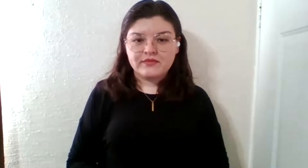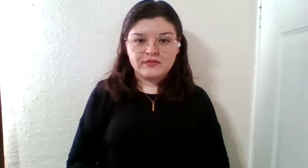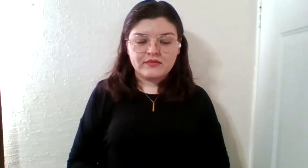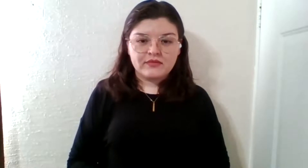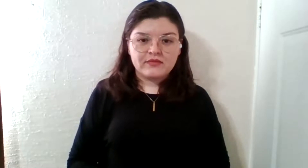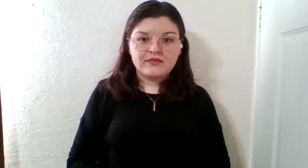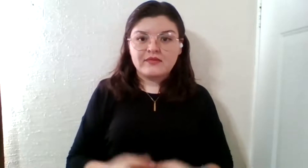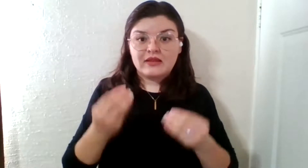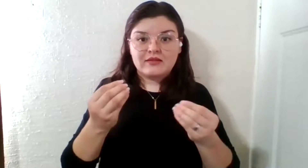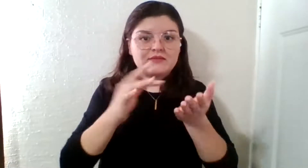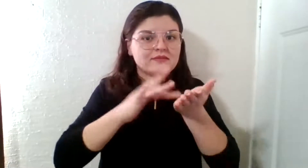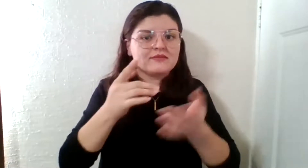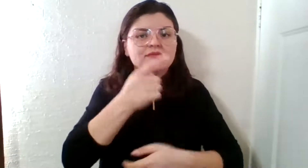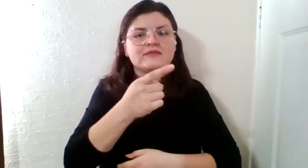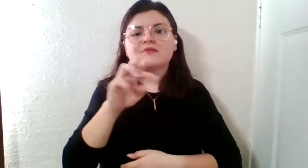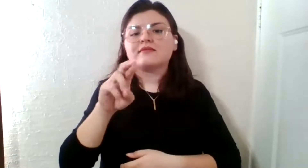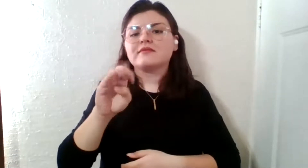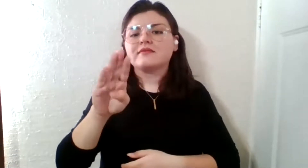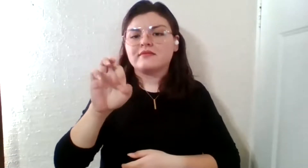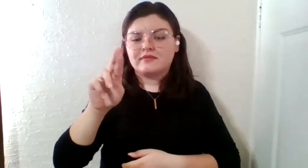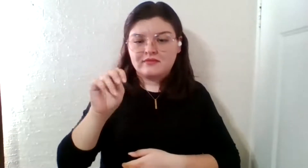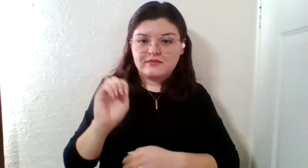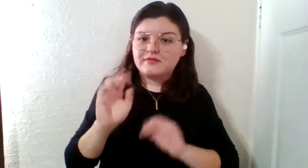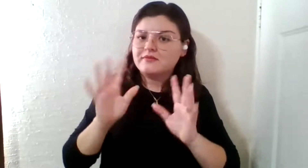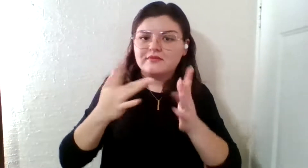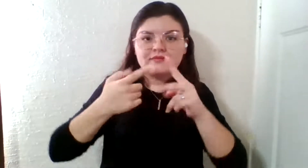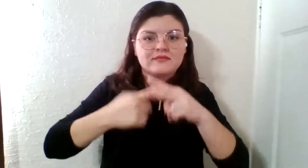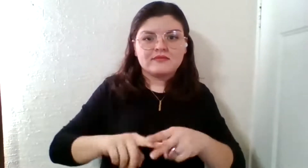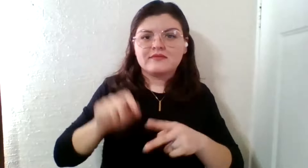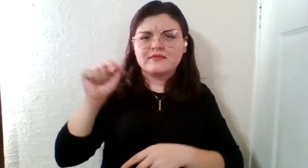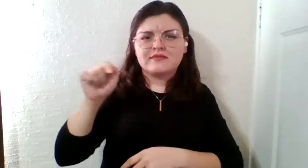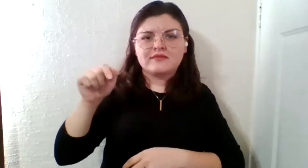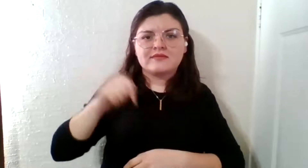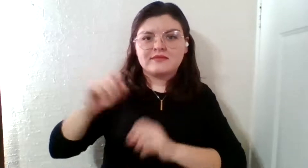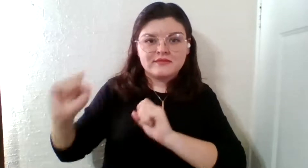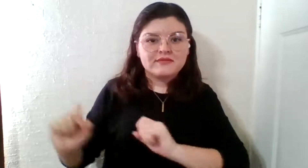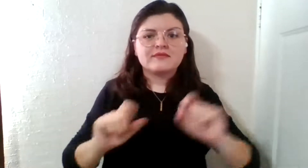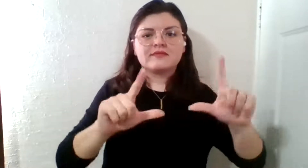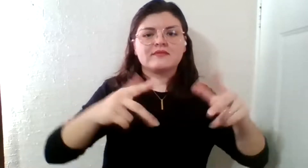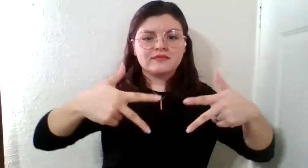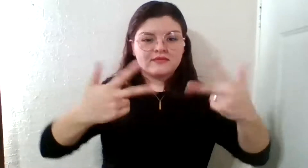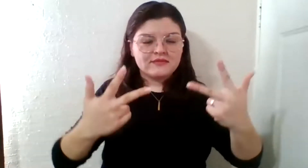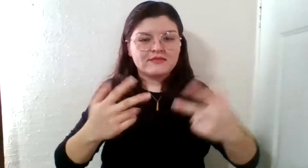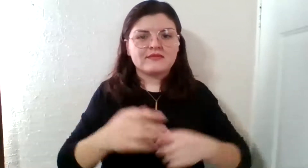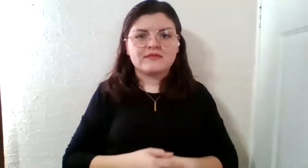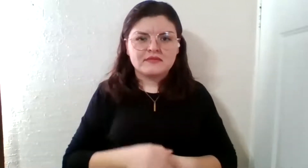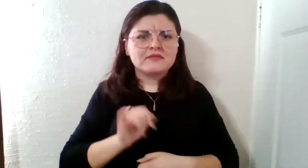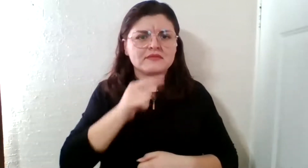Muchas gracias, Roberto. Y bueno, vamos a dar inicio a esta videoconferencia. Bien lo decía